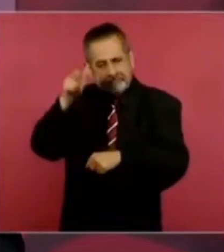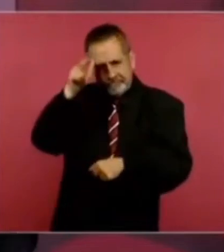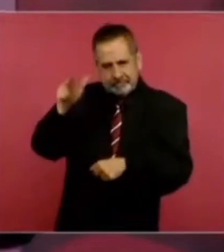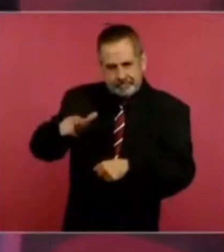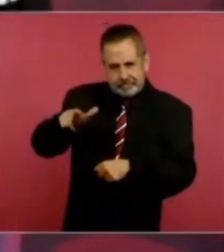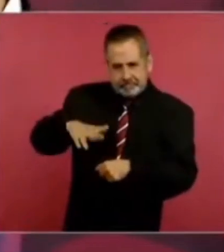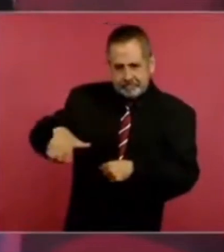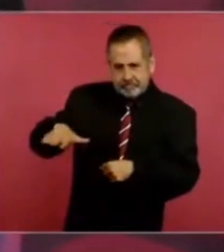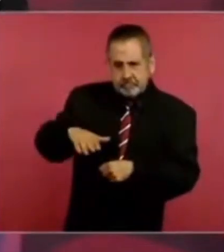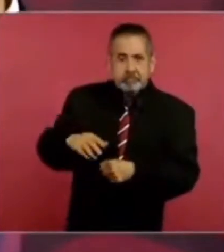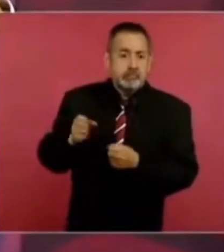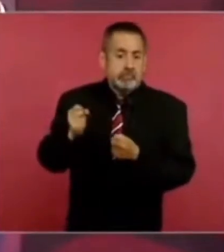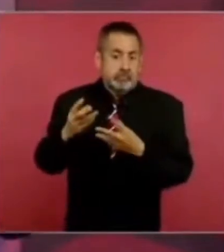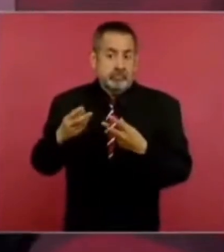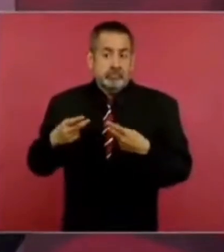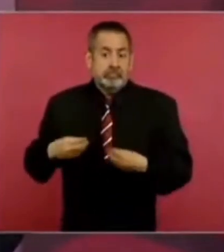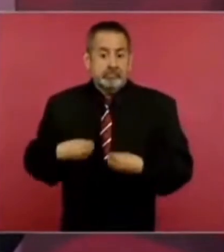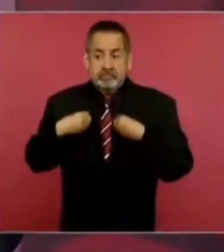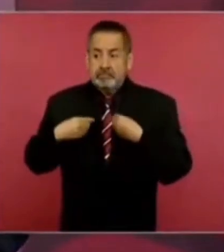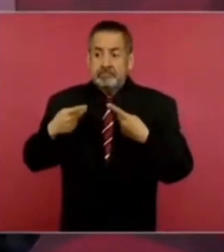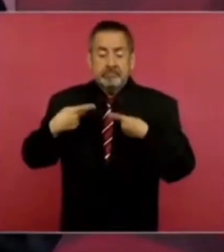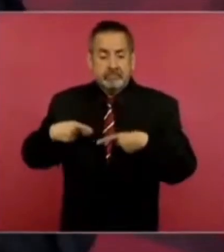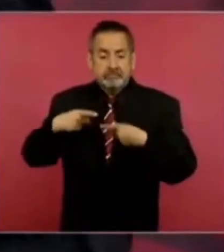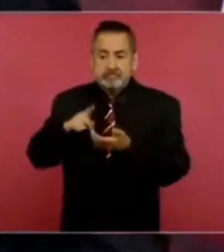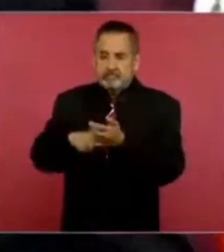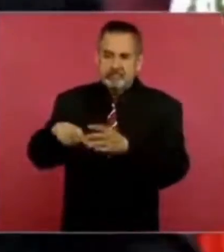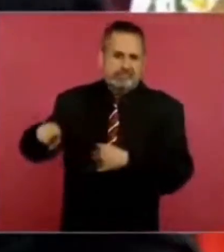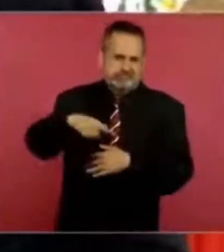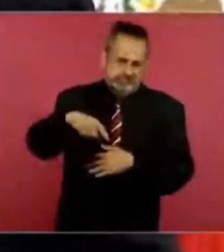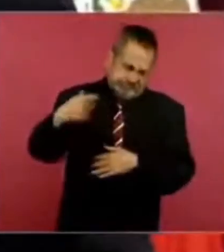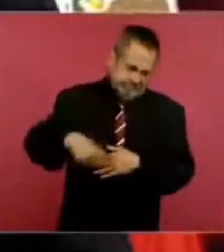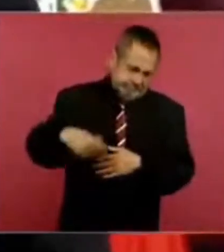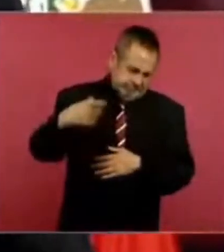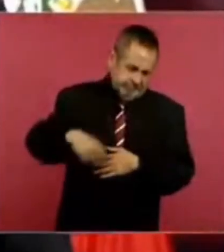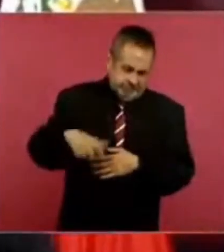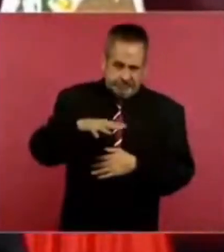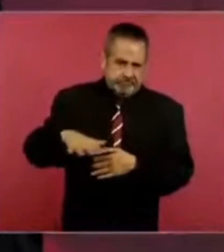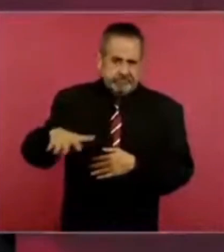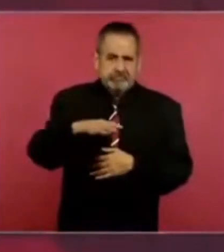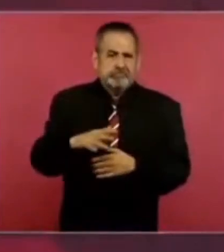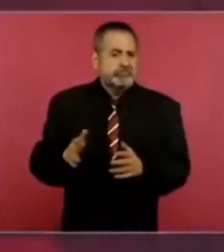que ahí viven los más ricos,